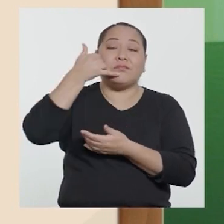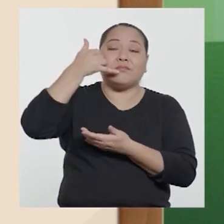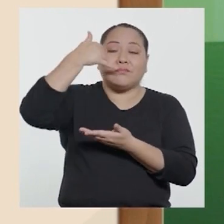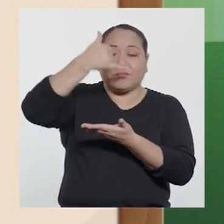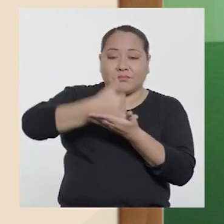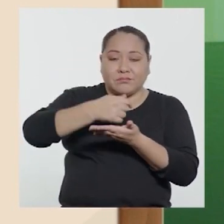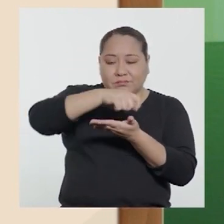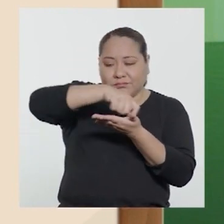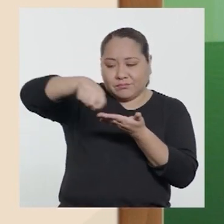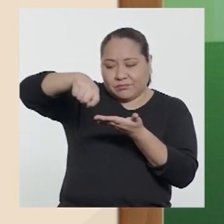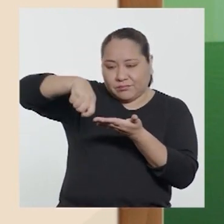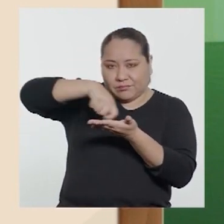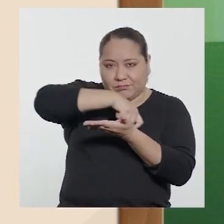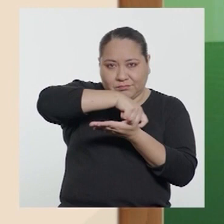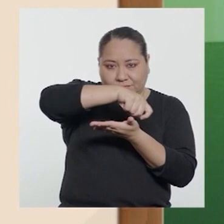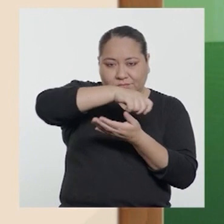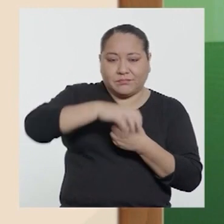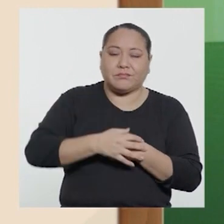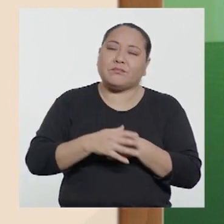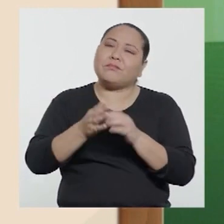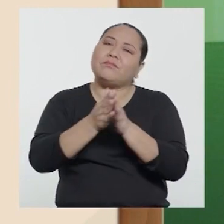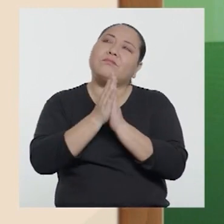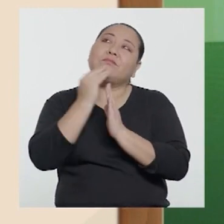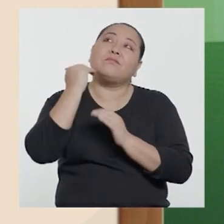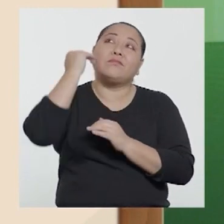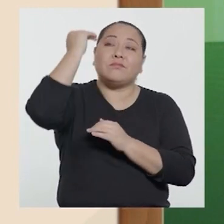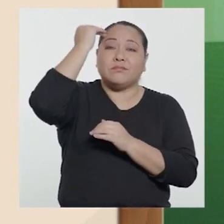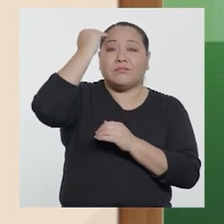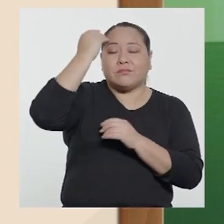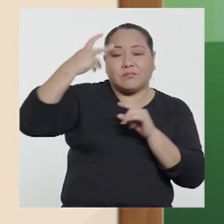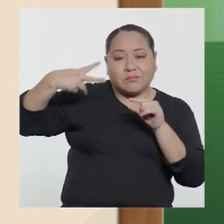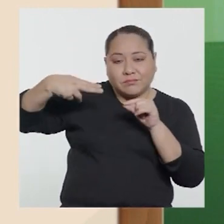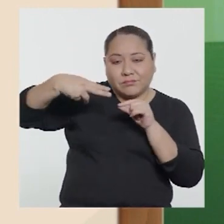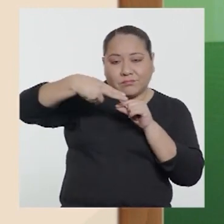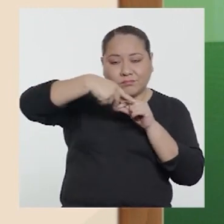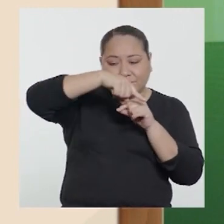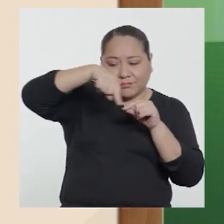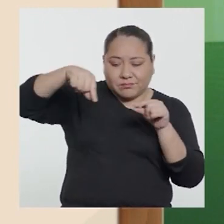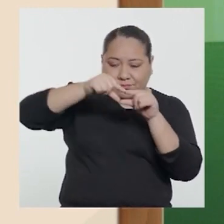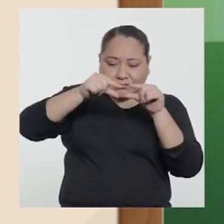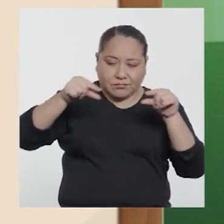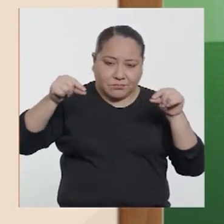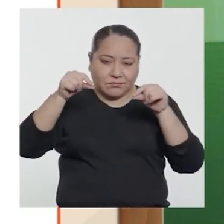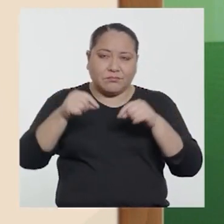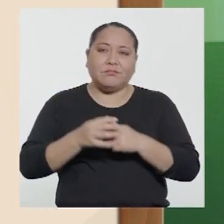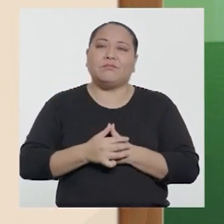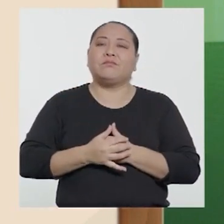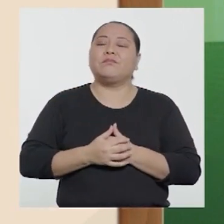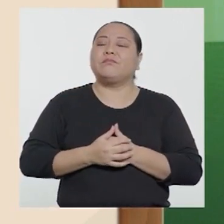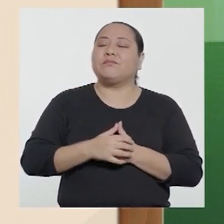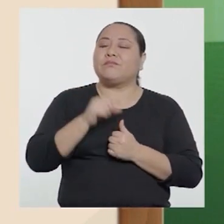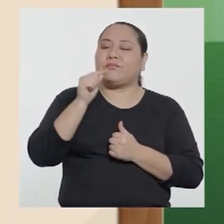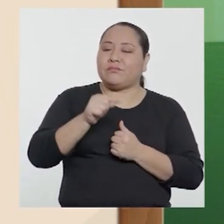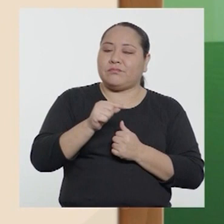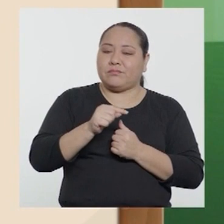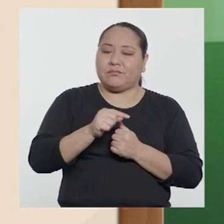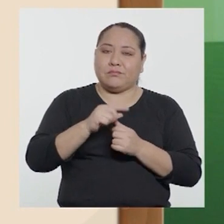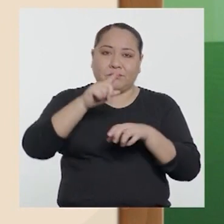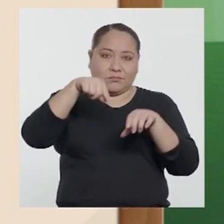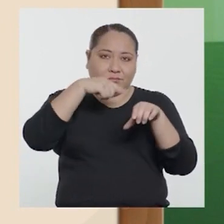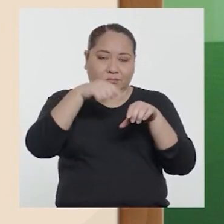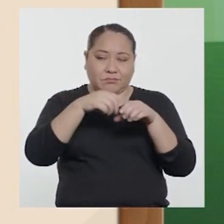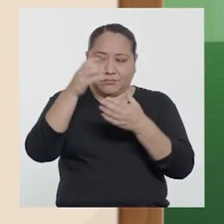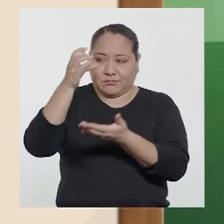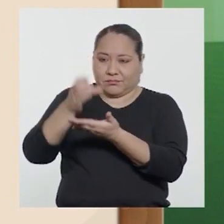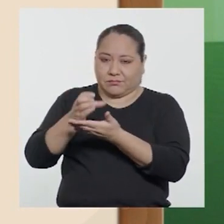marca con un lápiz. Pide a un adulto que corte y haga una ranura. Marca con un lápiz